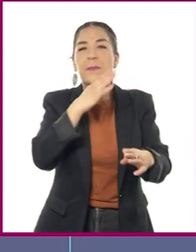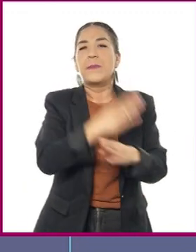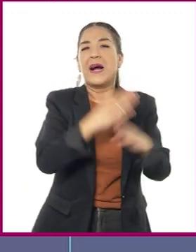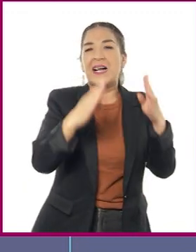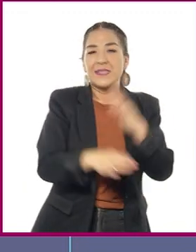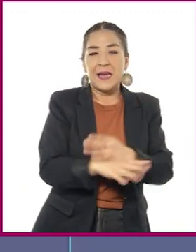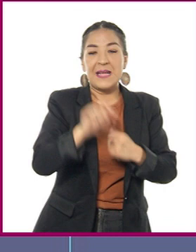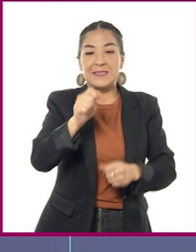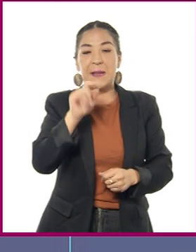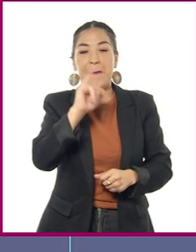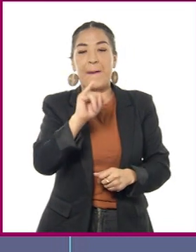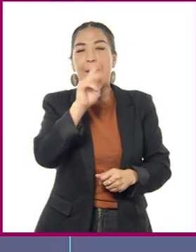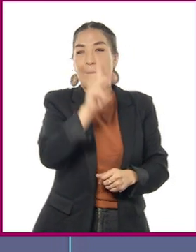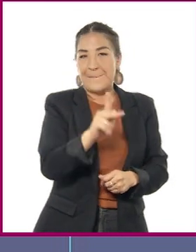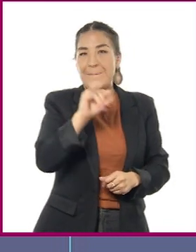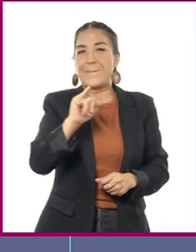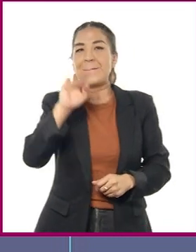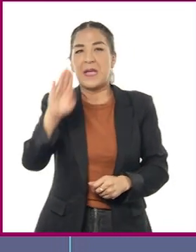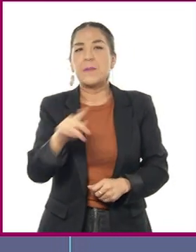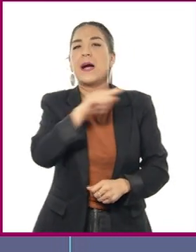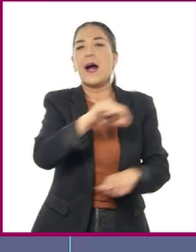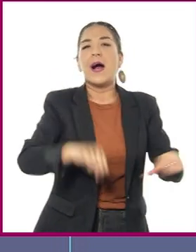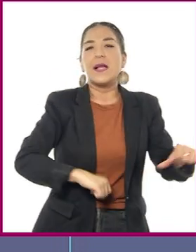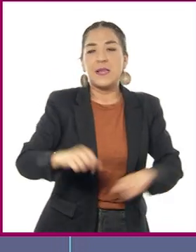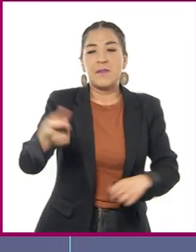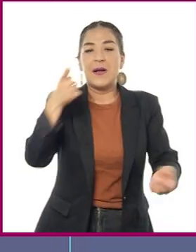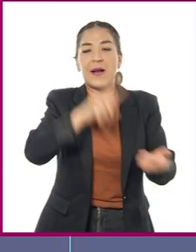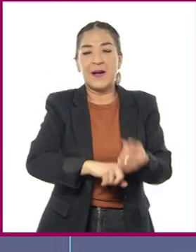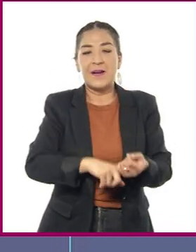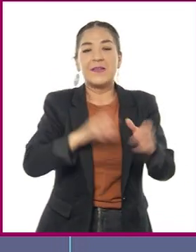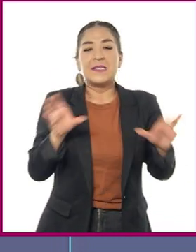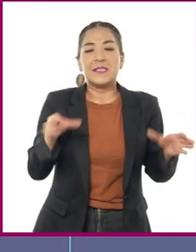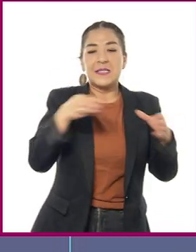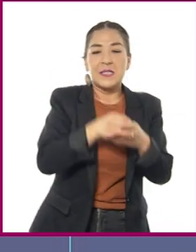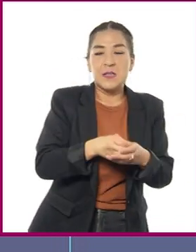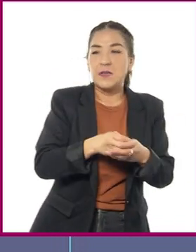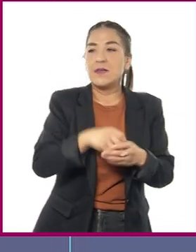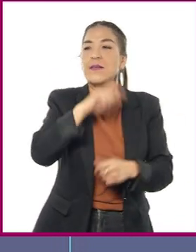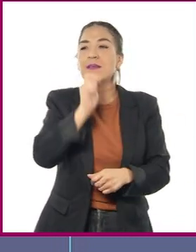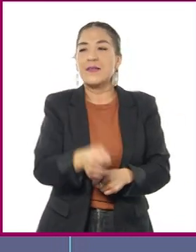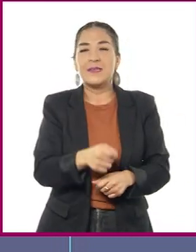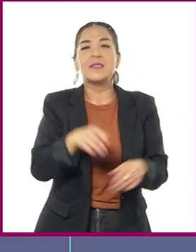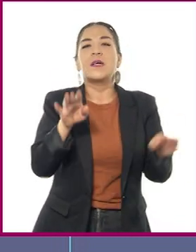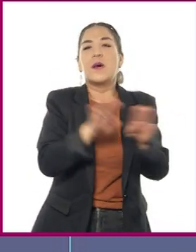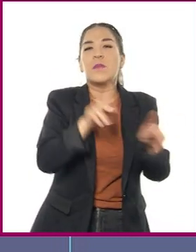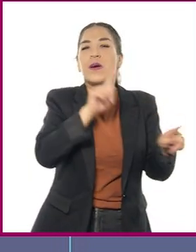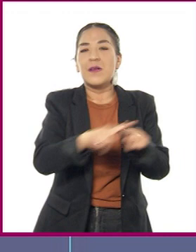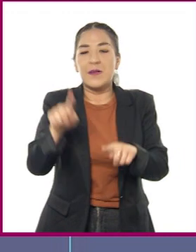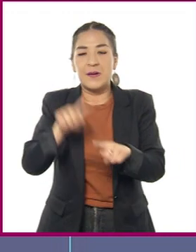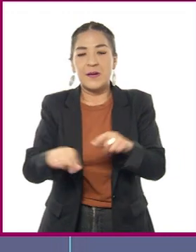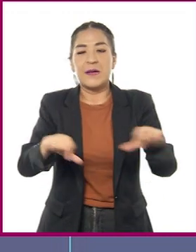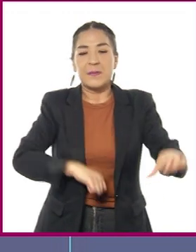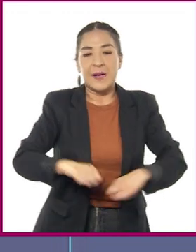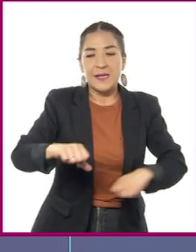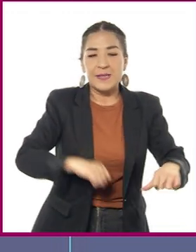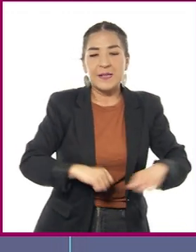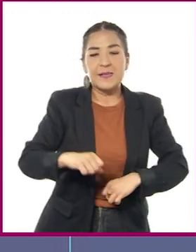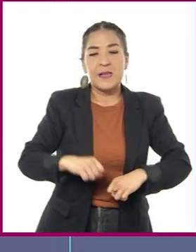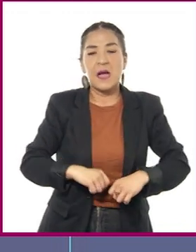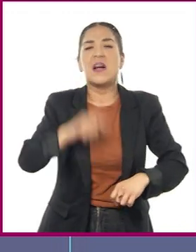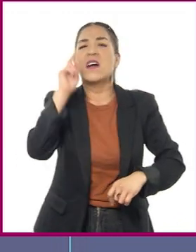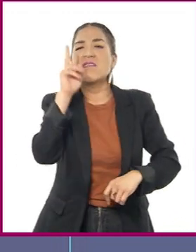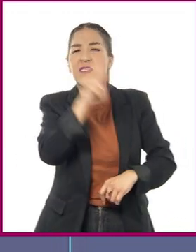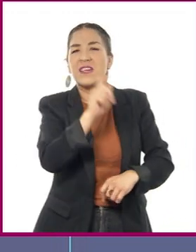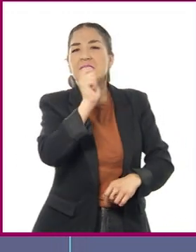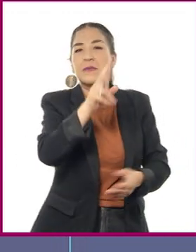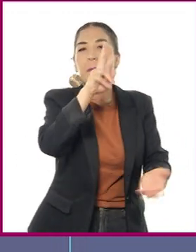Bruto, PIB, son las actividades del sector terciario. El PIB es un indicador económico que refleja